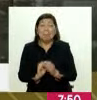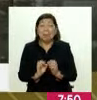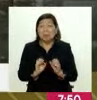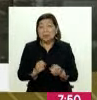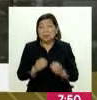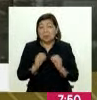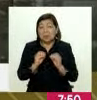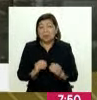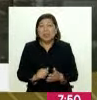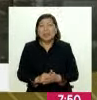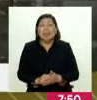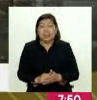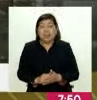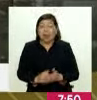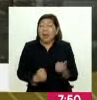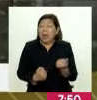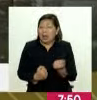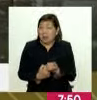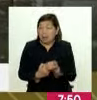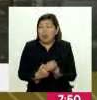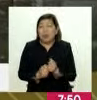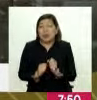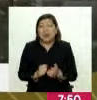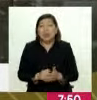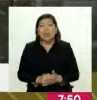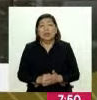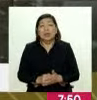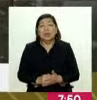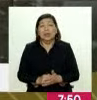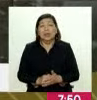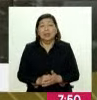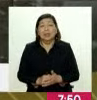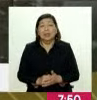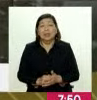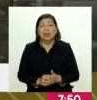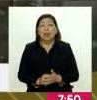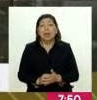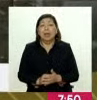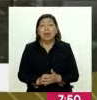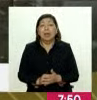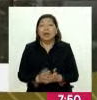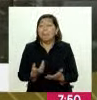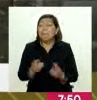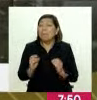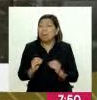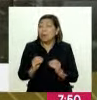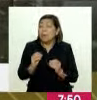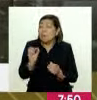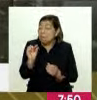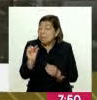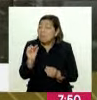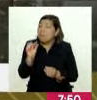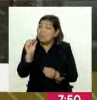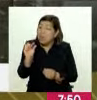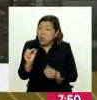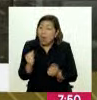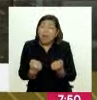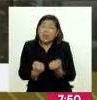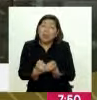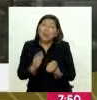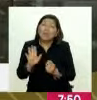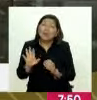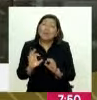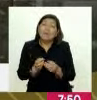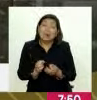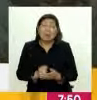obviamente darles este apoyo solidario que, repito nuevamente, va a ser un granito de arena en medio de una situación difícil.